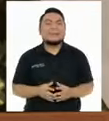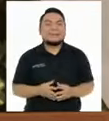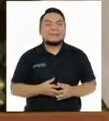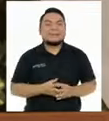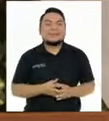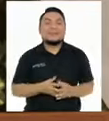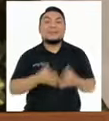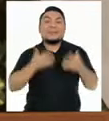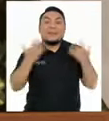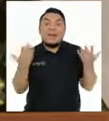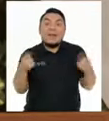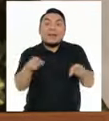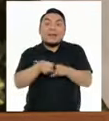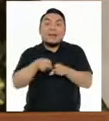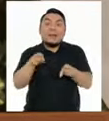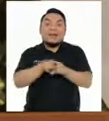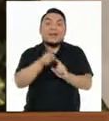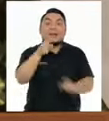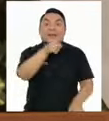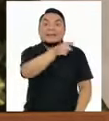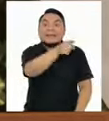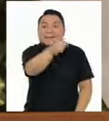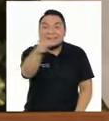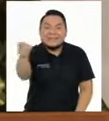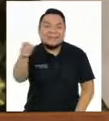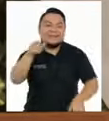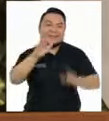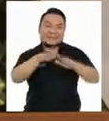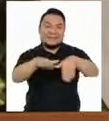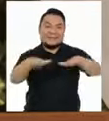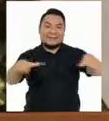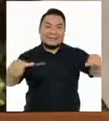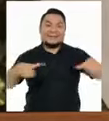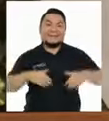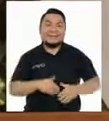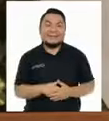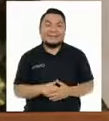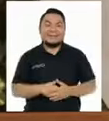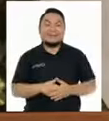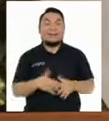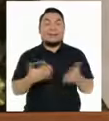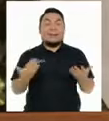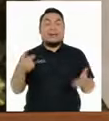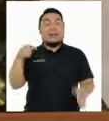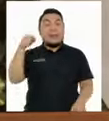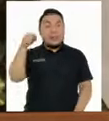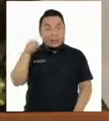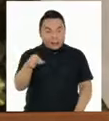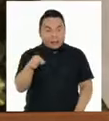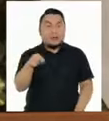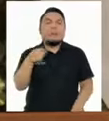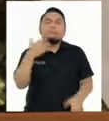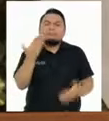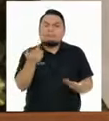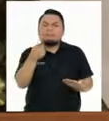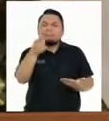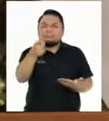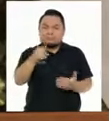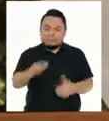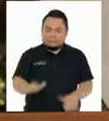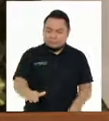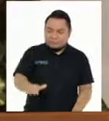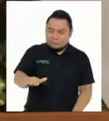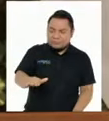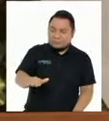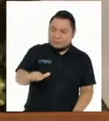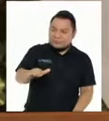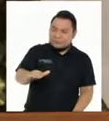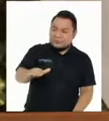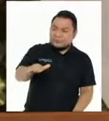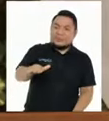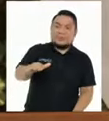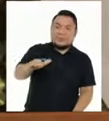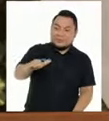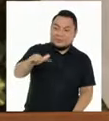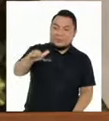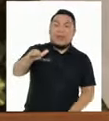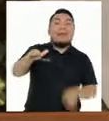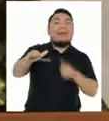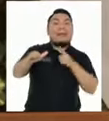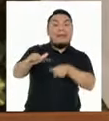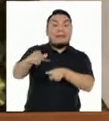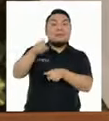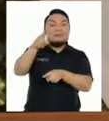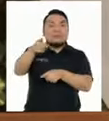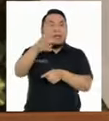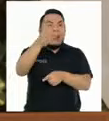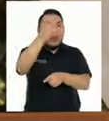Así como ustedes, ñañitas y ñañitos, en la medida que van creciendo, van logrando